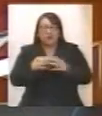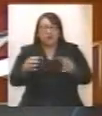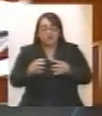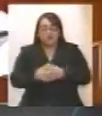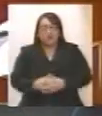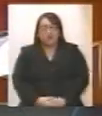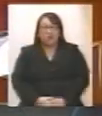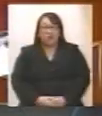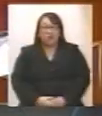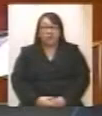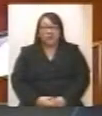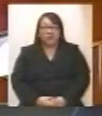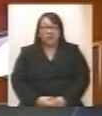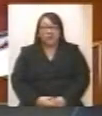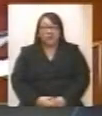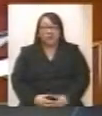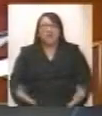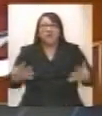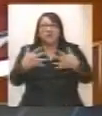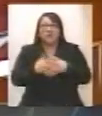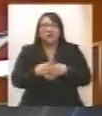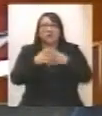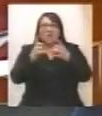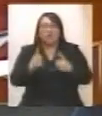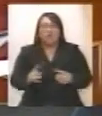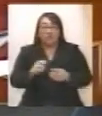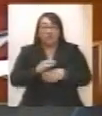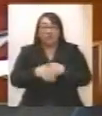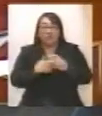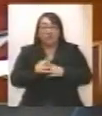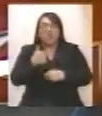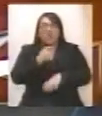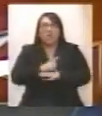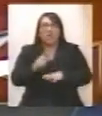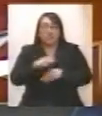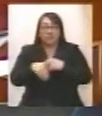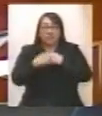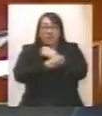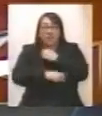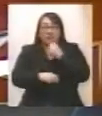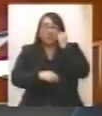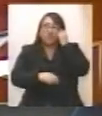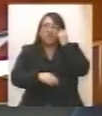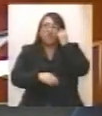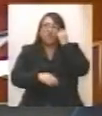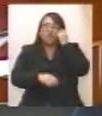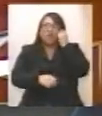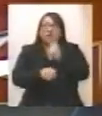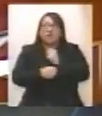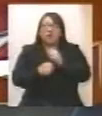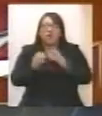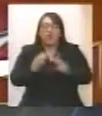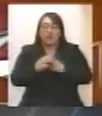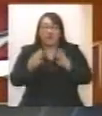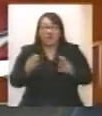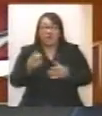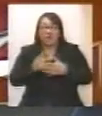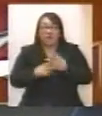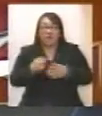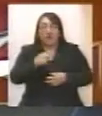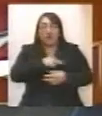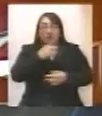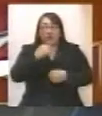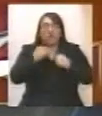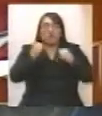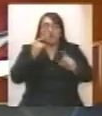sectores, la concertación democrática en pro del desarrollo del país, el trabajo arduo, la honestidad y